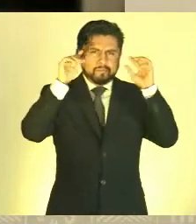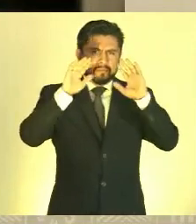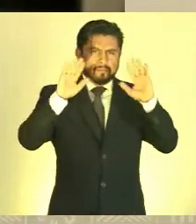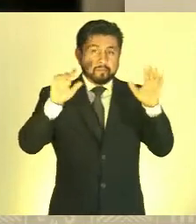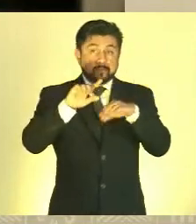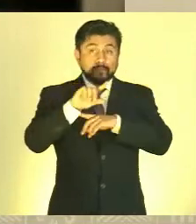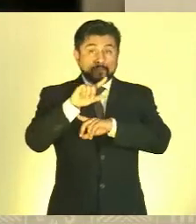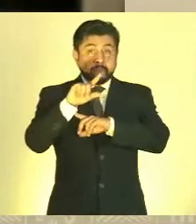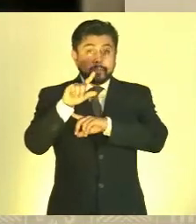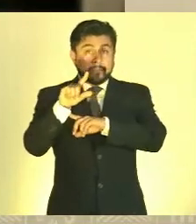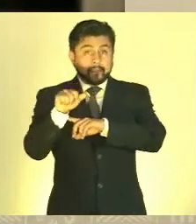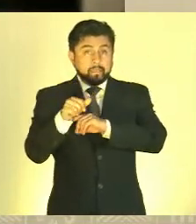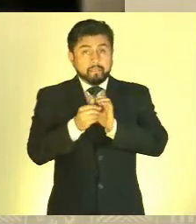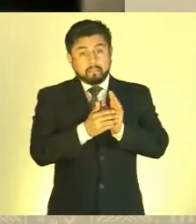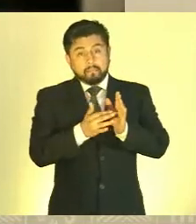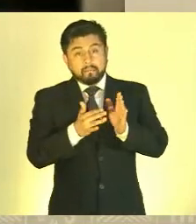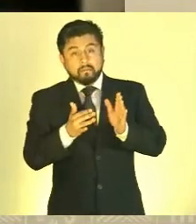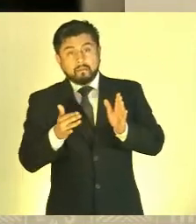y siempre